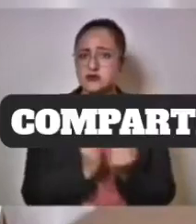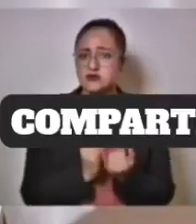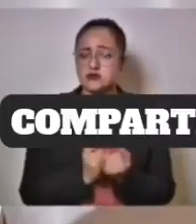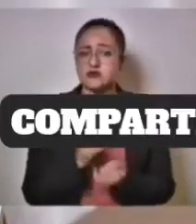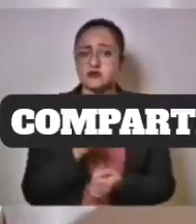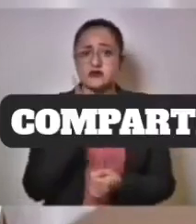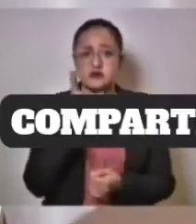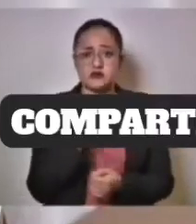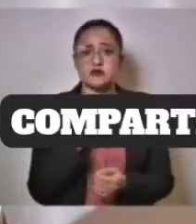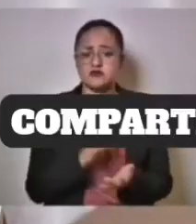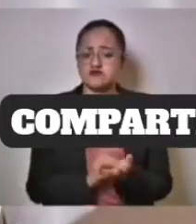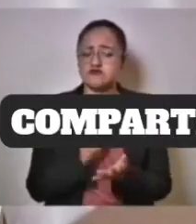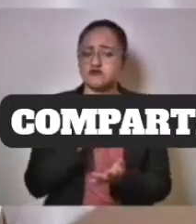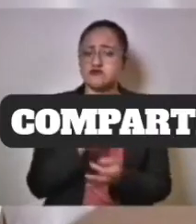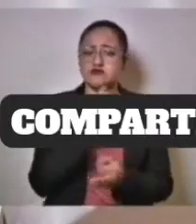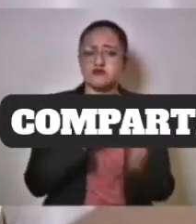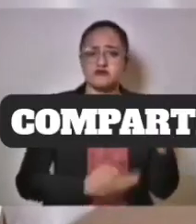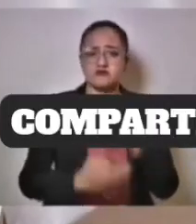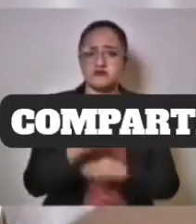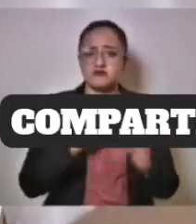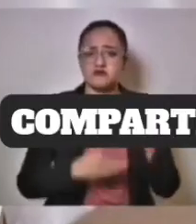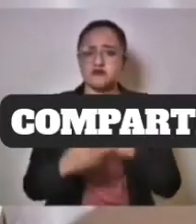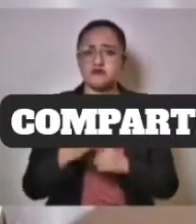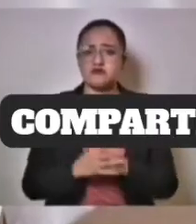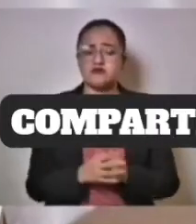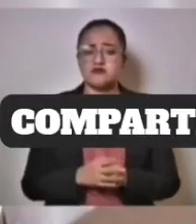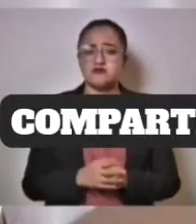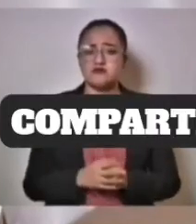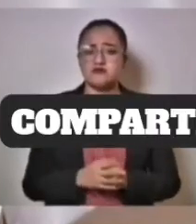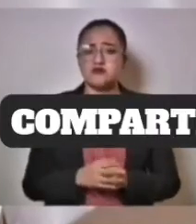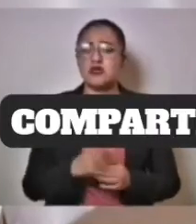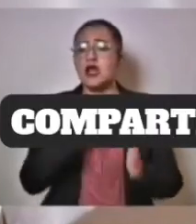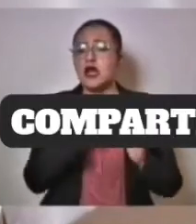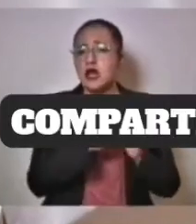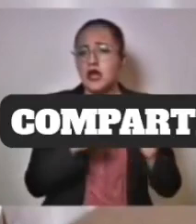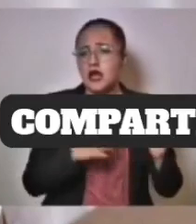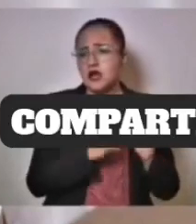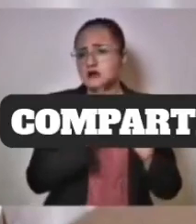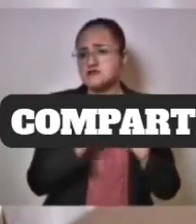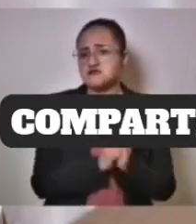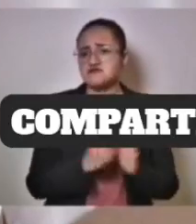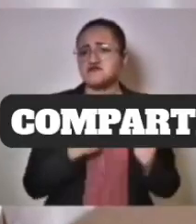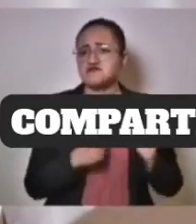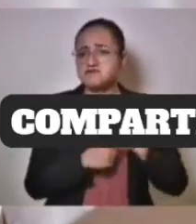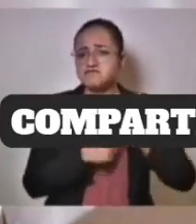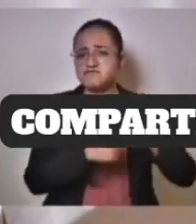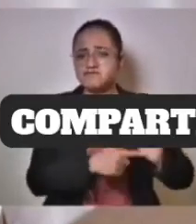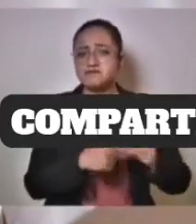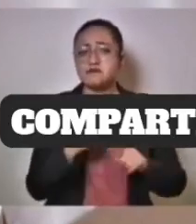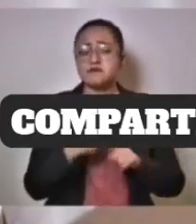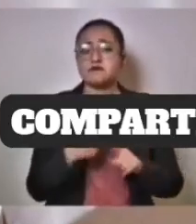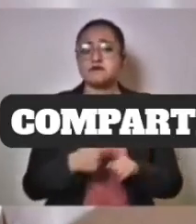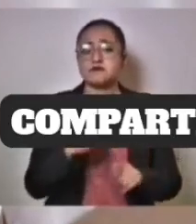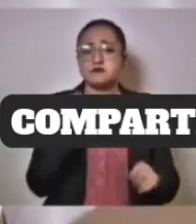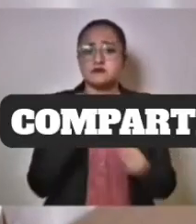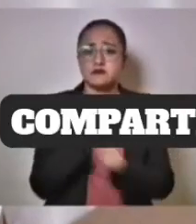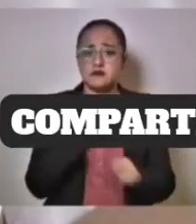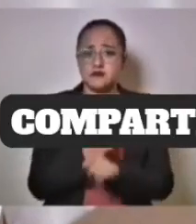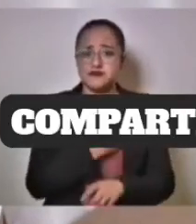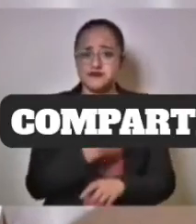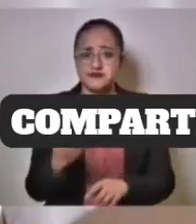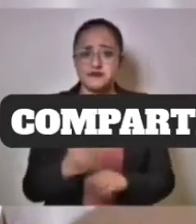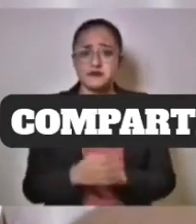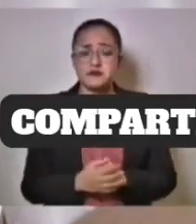si no te mandamos veronica todos los los decretos el que corresponde al transporte público